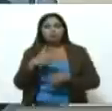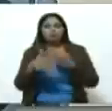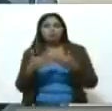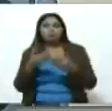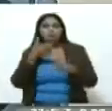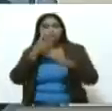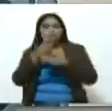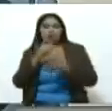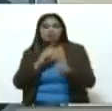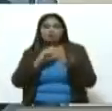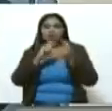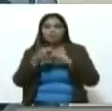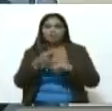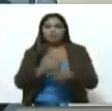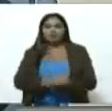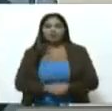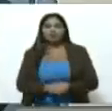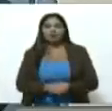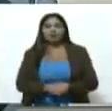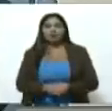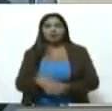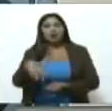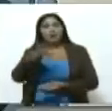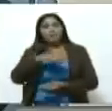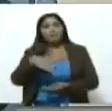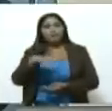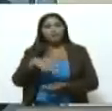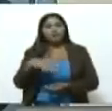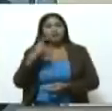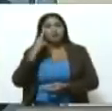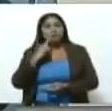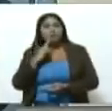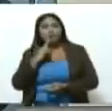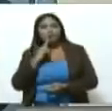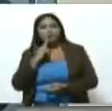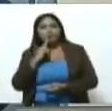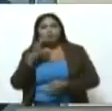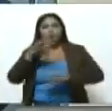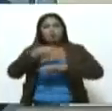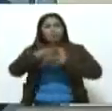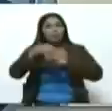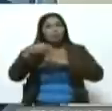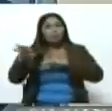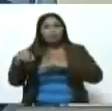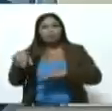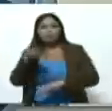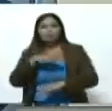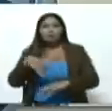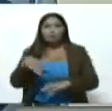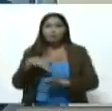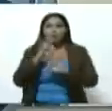se van a trasladar a las plazas Bolívar de los municipios donde